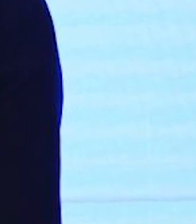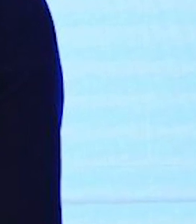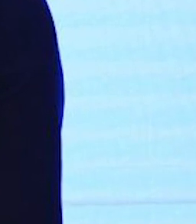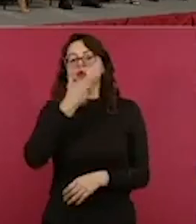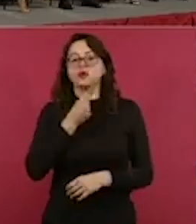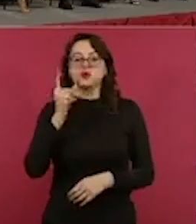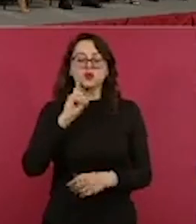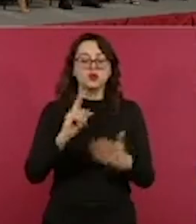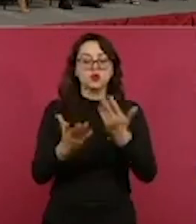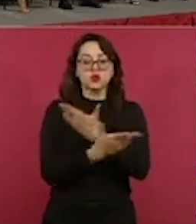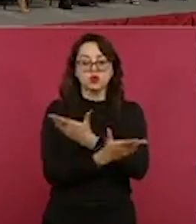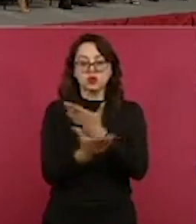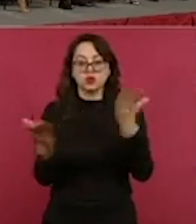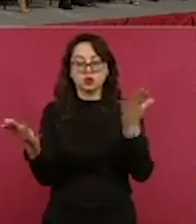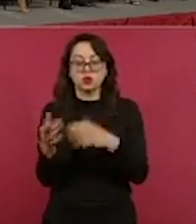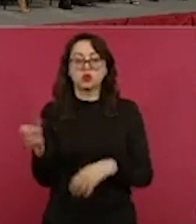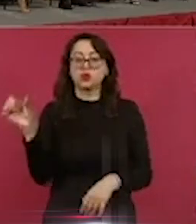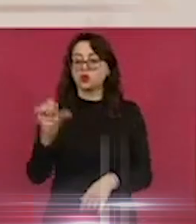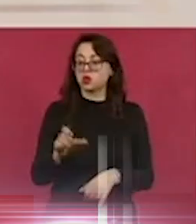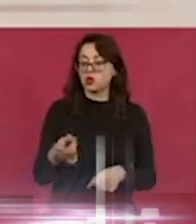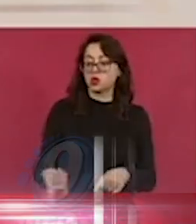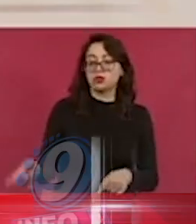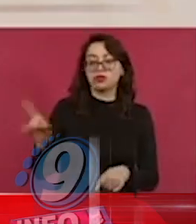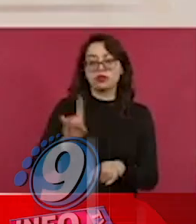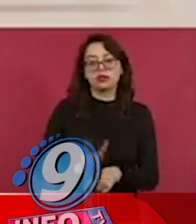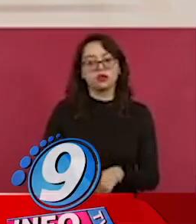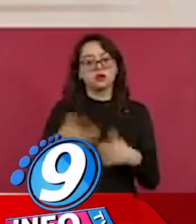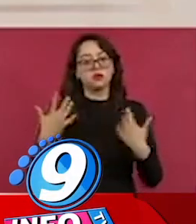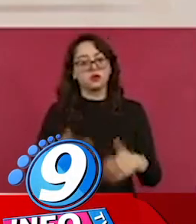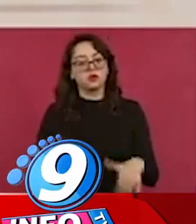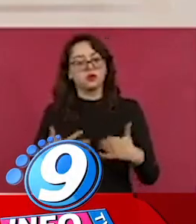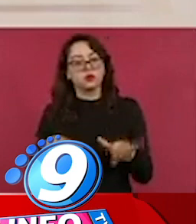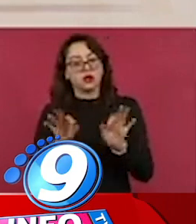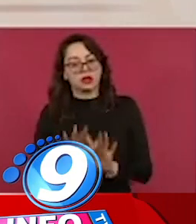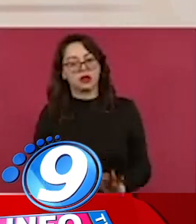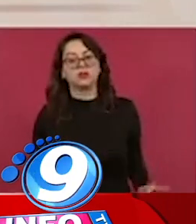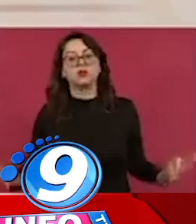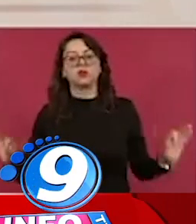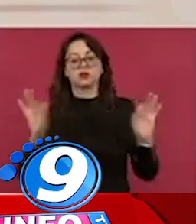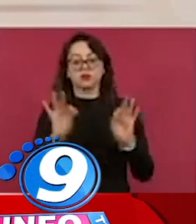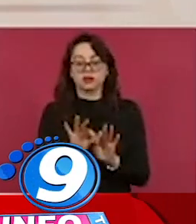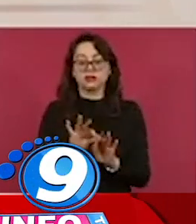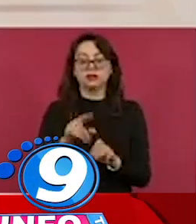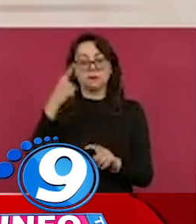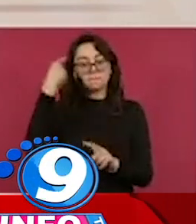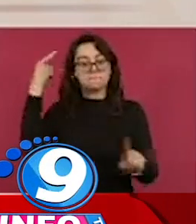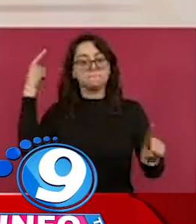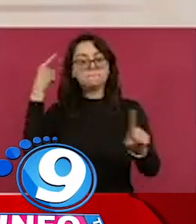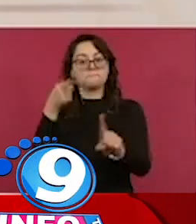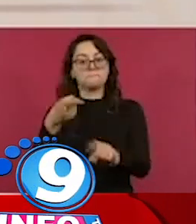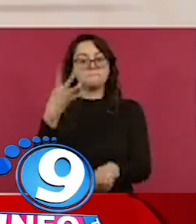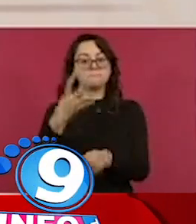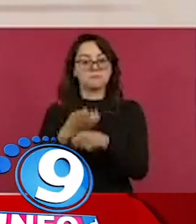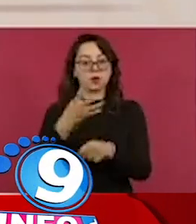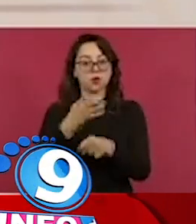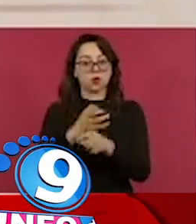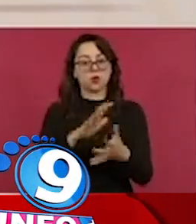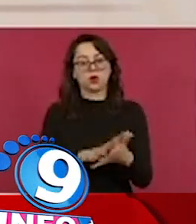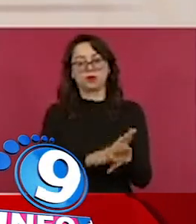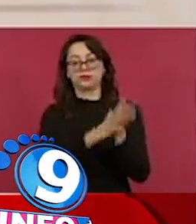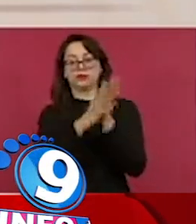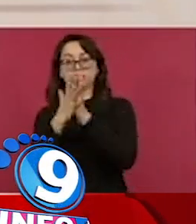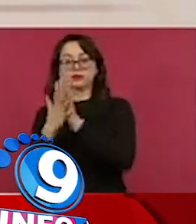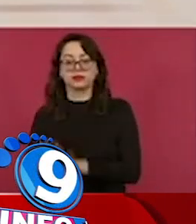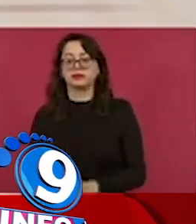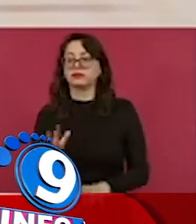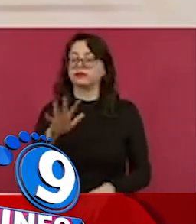centros de salud Este es un día muy importante en el propósito de la cuarta transformación de dotarle de atención médica oportuna y de